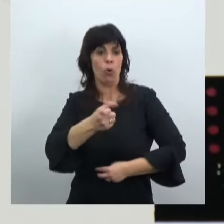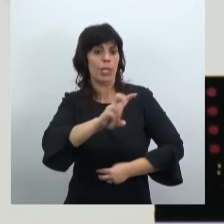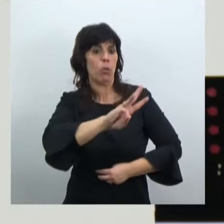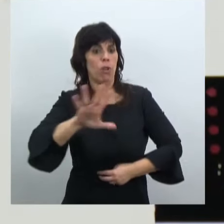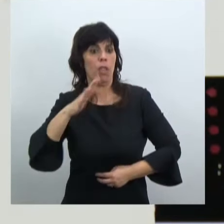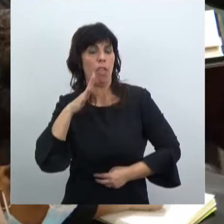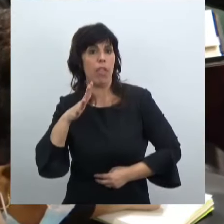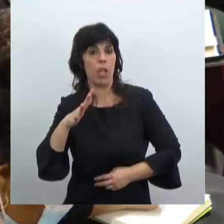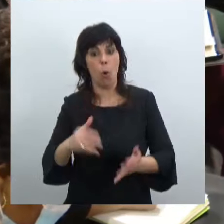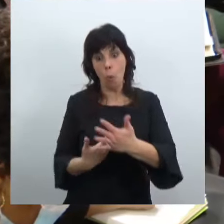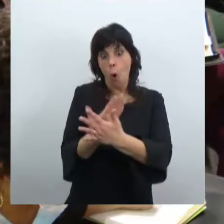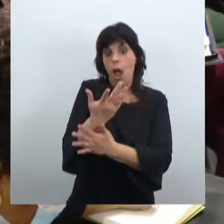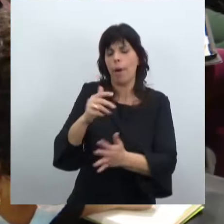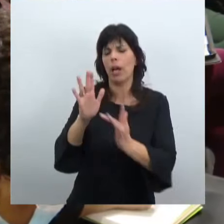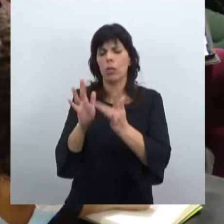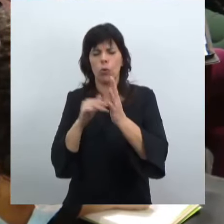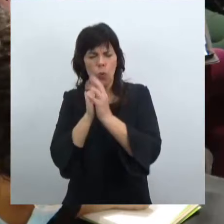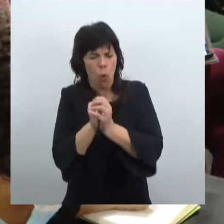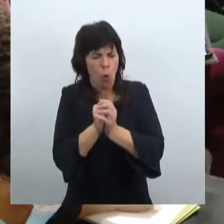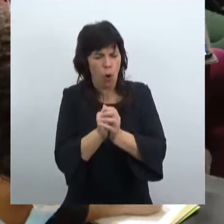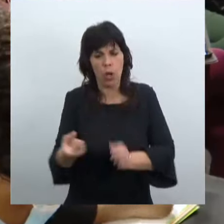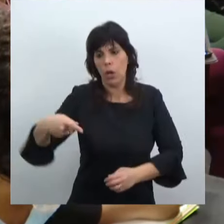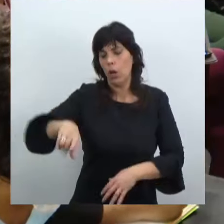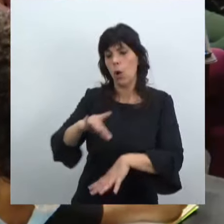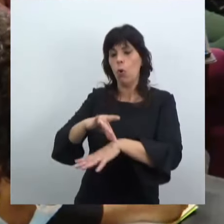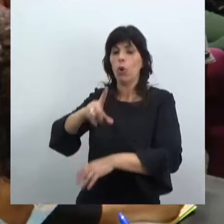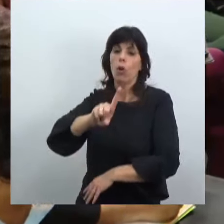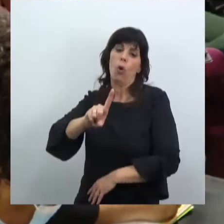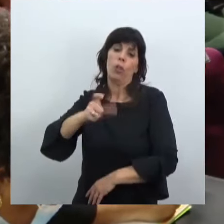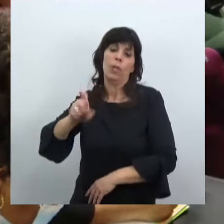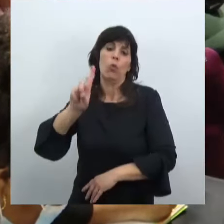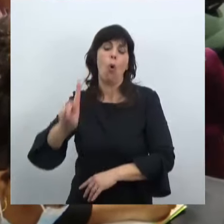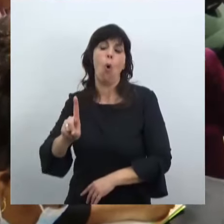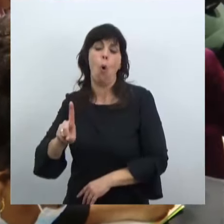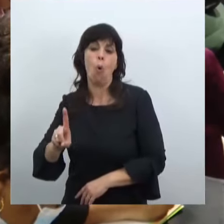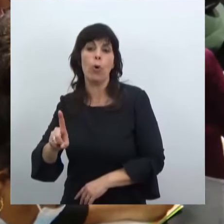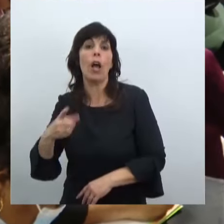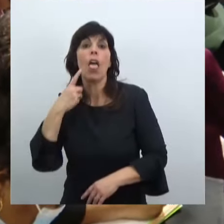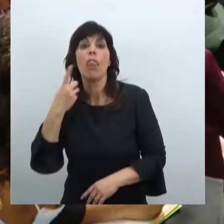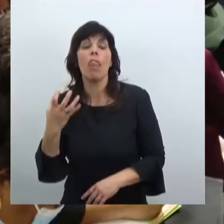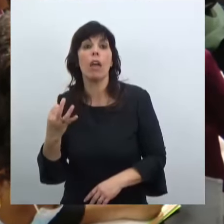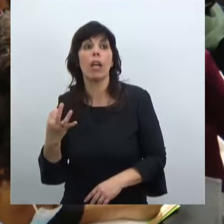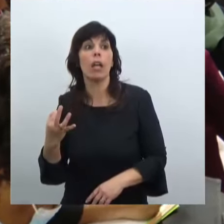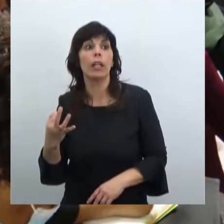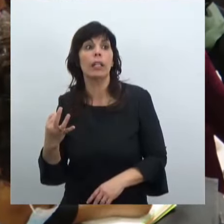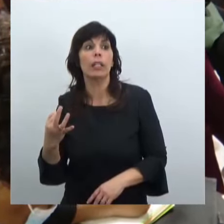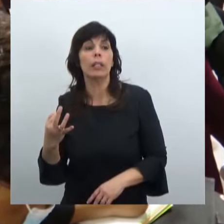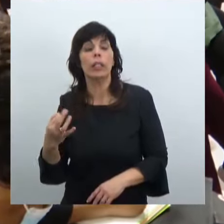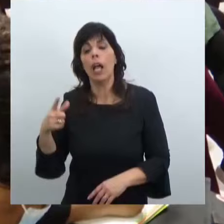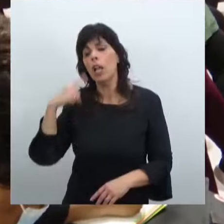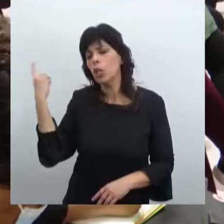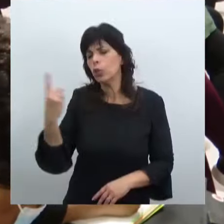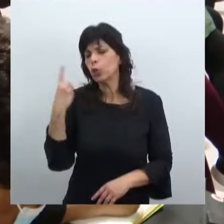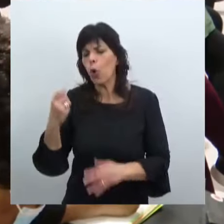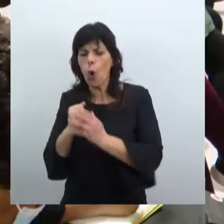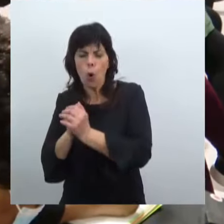35. Lo vemos orando solo en un lugar, Lucas 11, 1. Lo vemos orando y ayunando 40